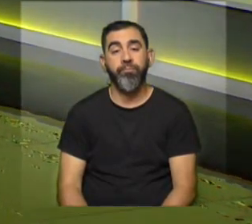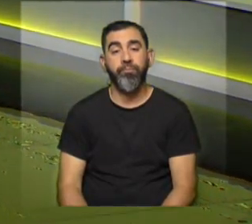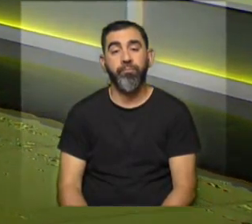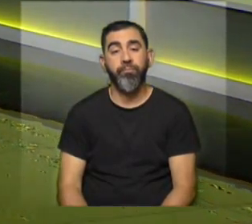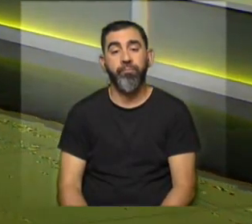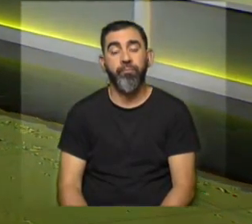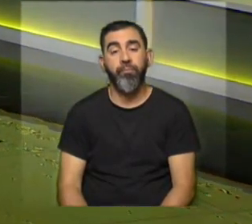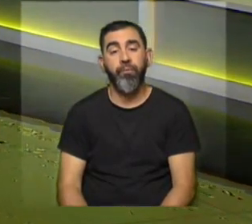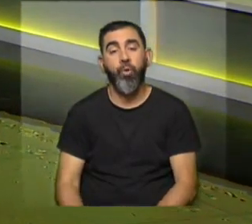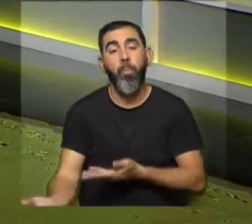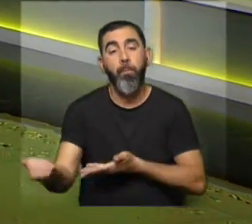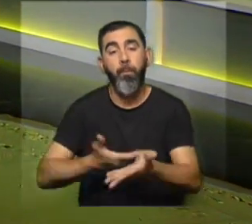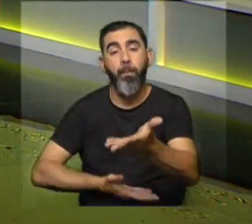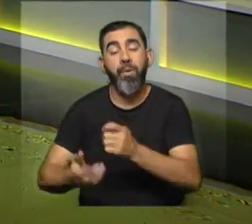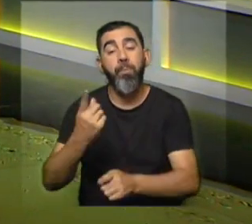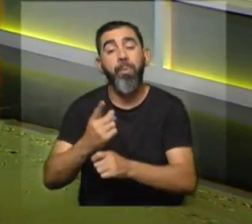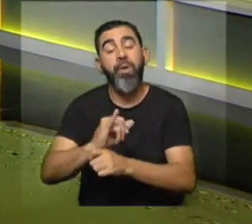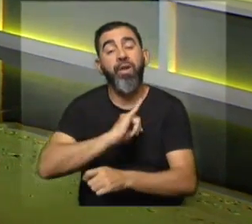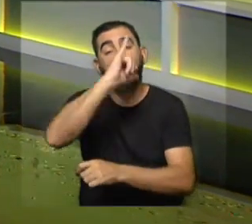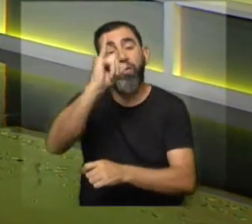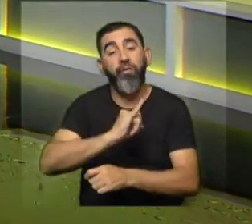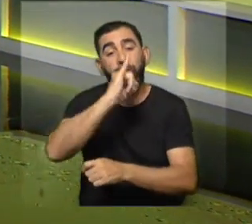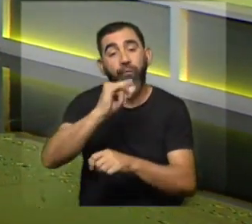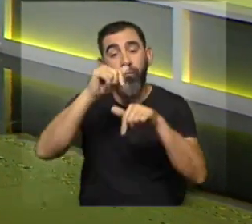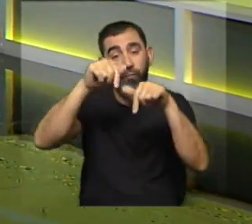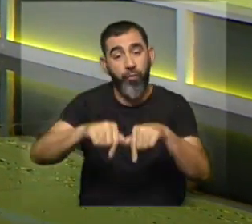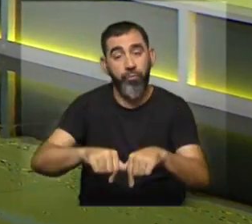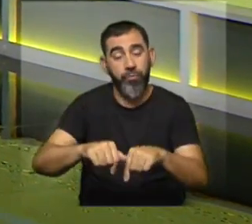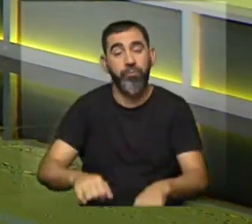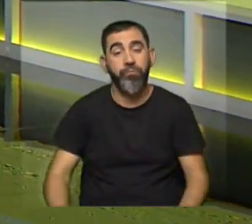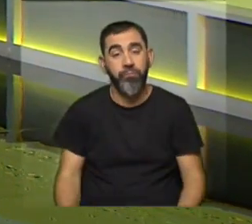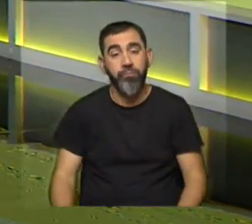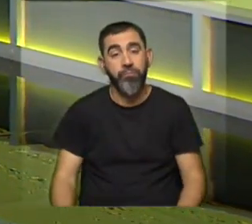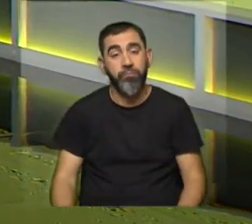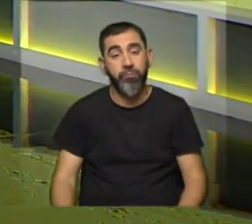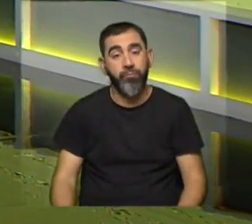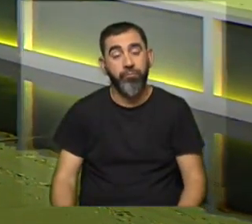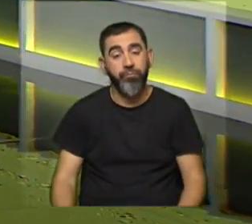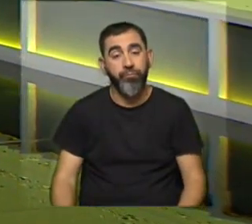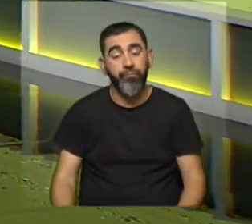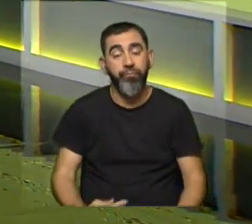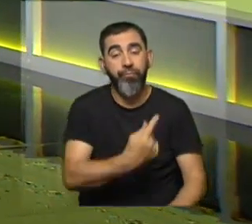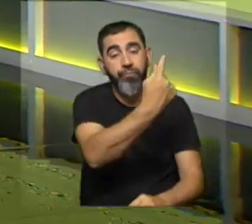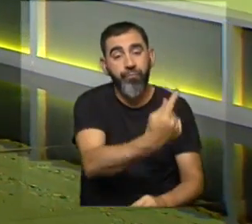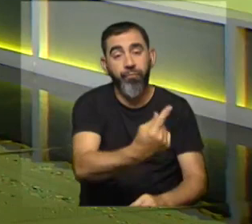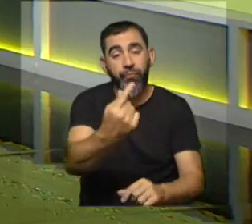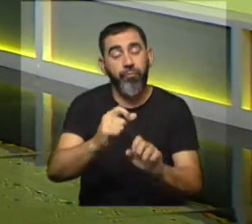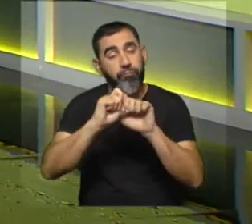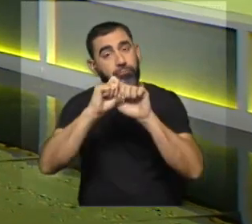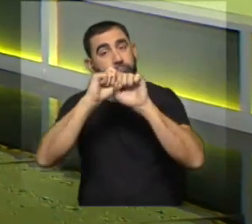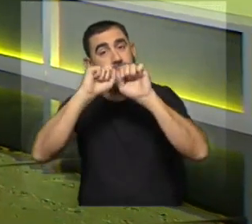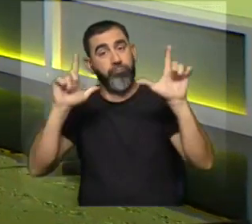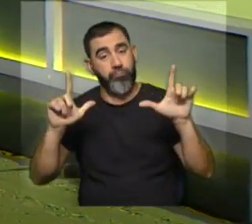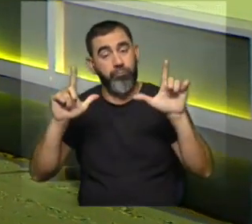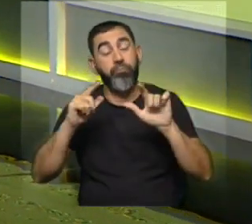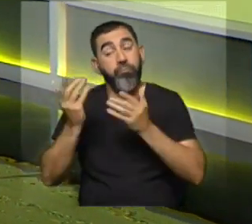Vamos a compartir el primer informe que tenemos para hoy y realmente cada uno de ellos en distintas áreas es sorprendente y